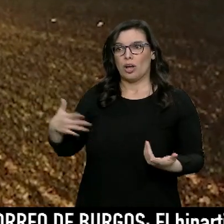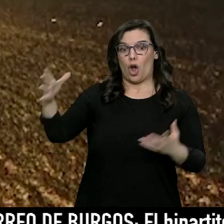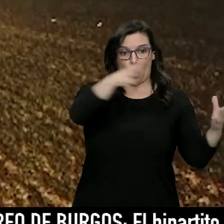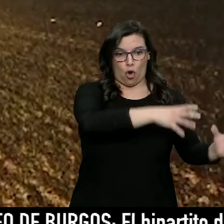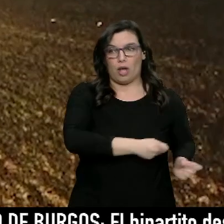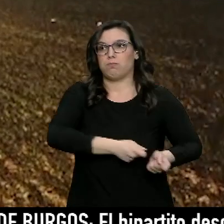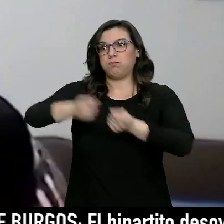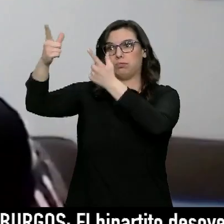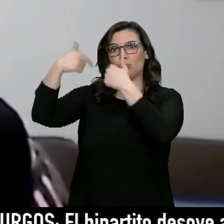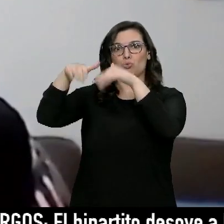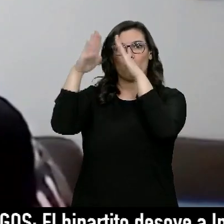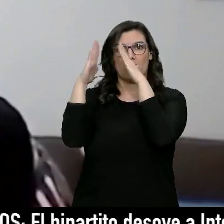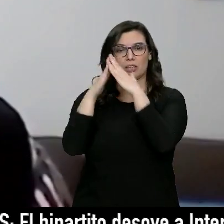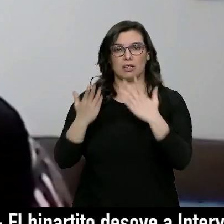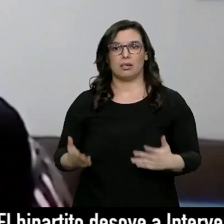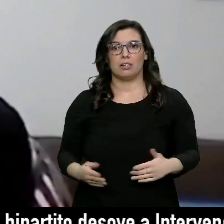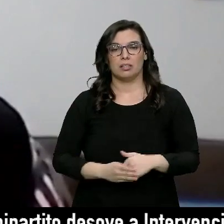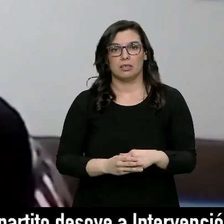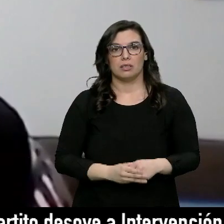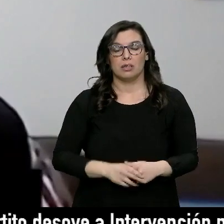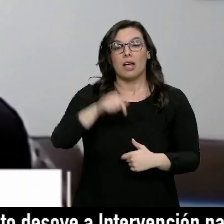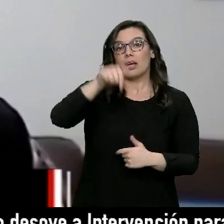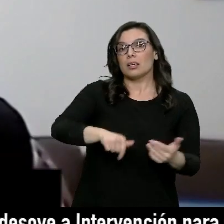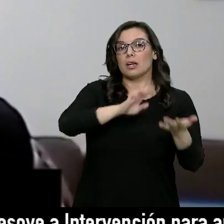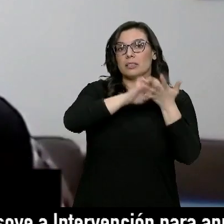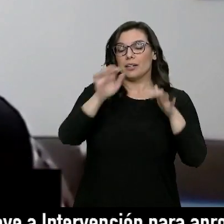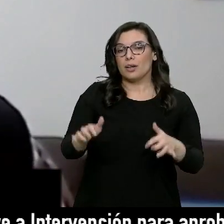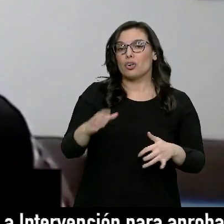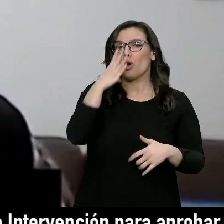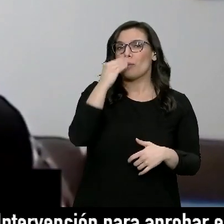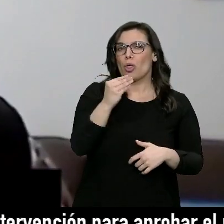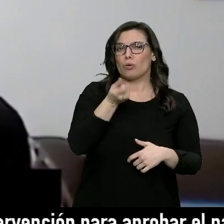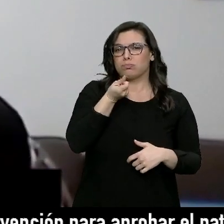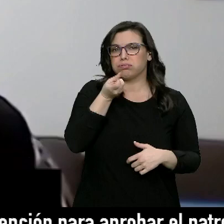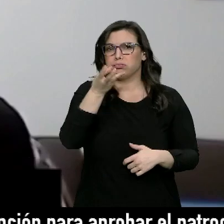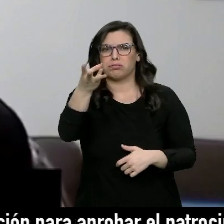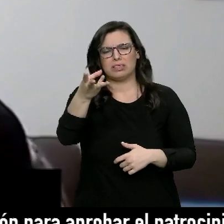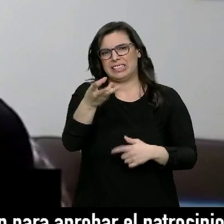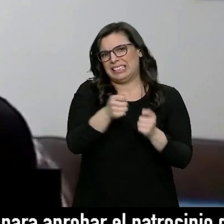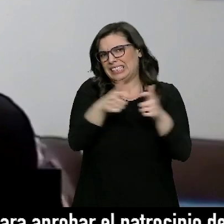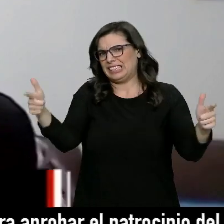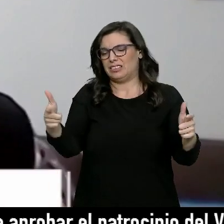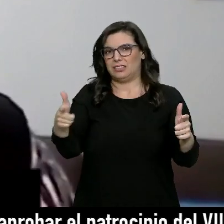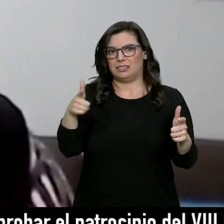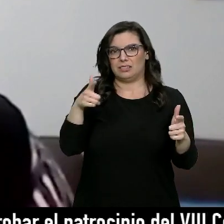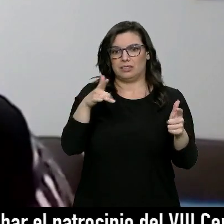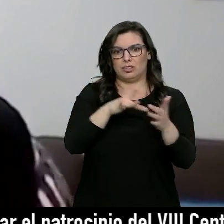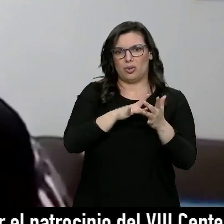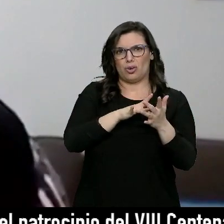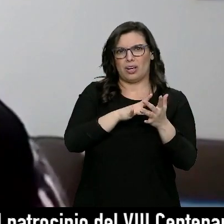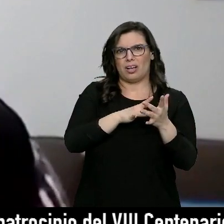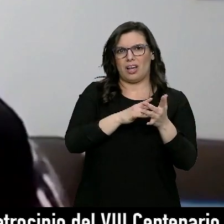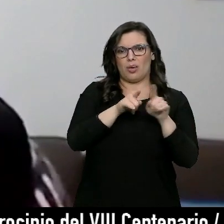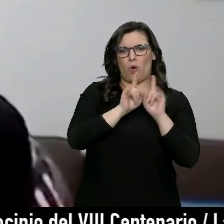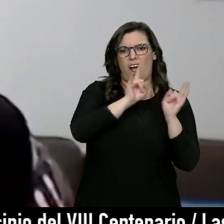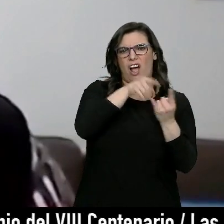se les lleven a su casa. En Castilla y León la cifra de población de lobos está disparada. Sufrimos un aumento de los ataques de los lobos